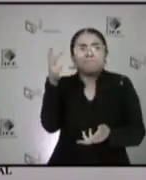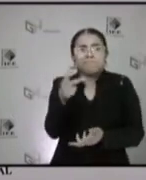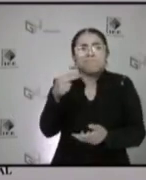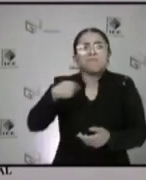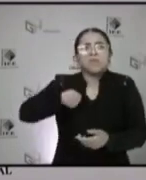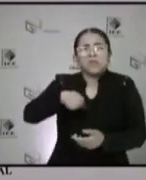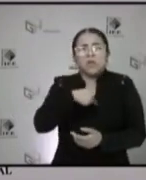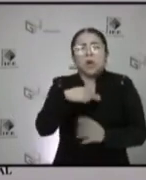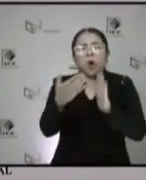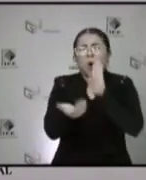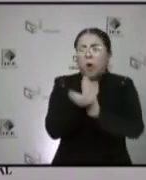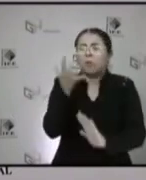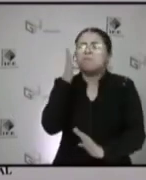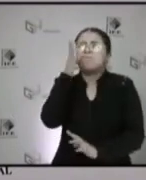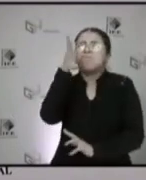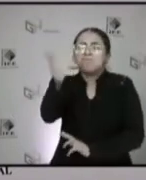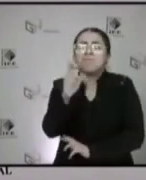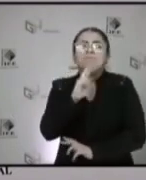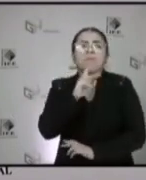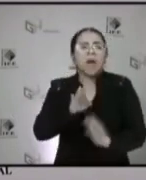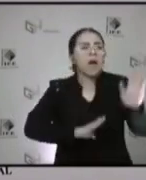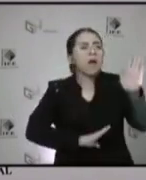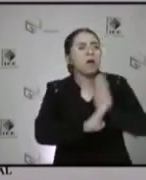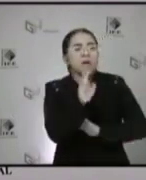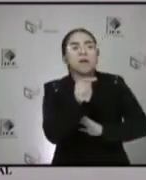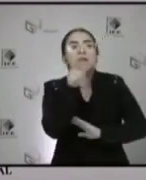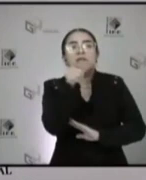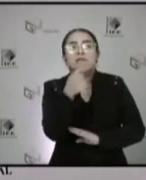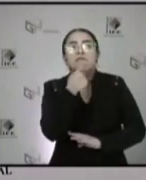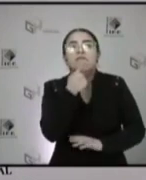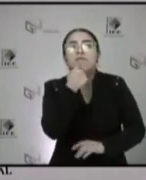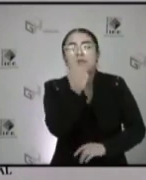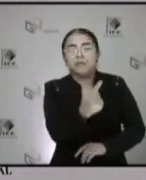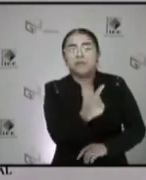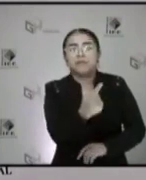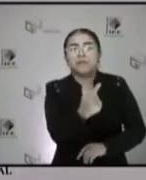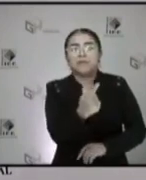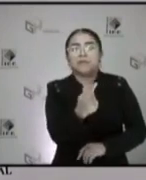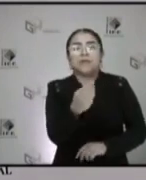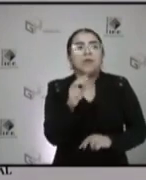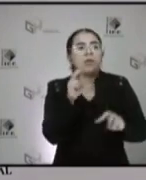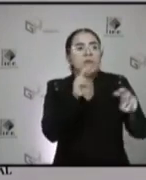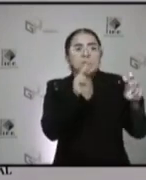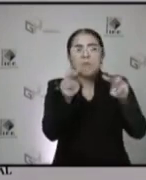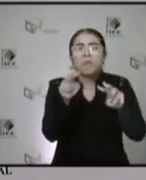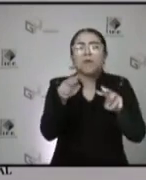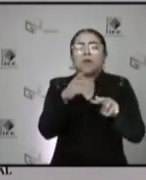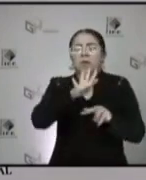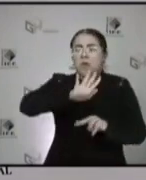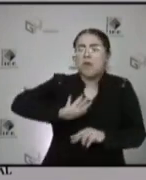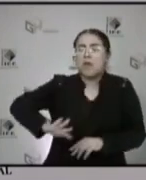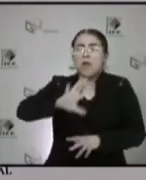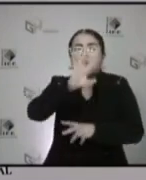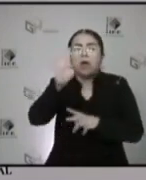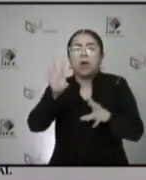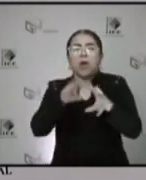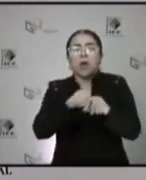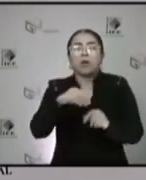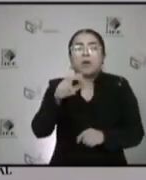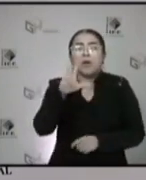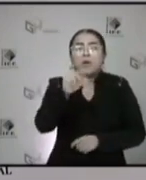construir un Hidalgo próspero. Quiero decirte a ti que me escuchas, a ti que me ves, a todos mis paisanos de los